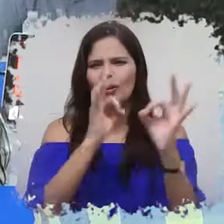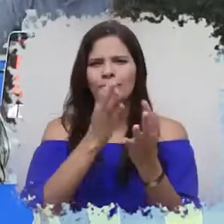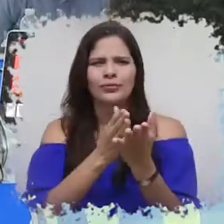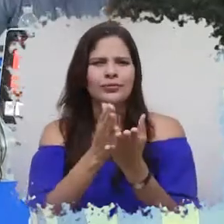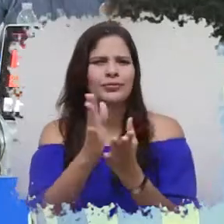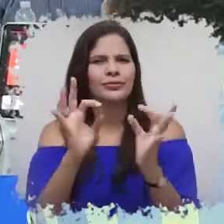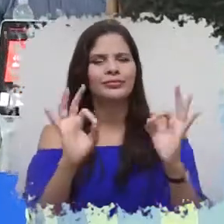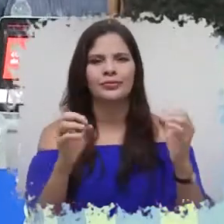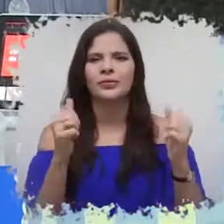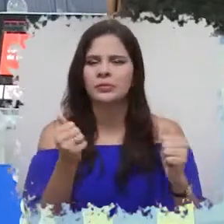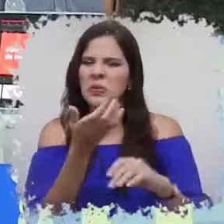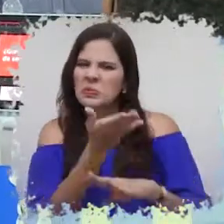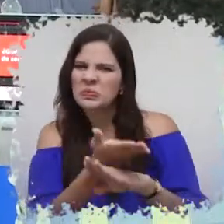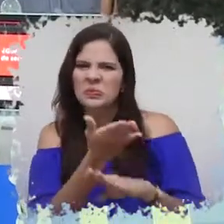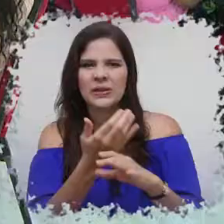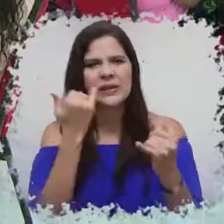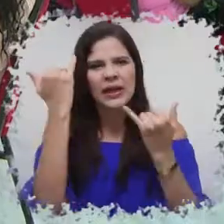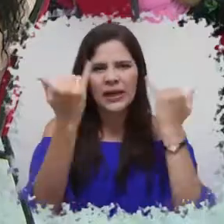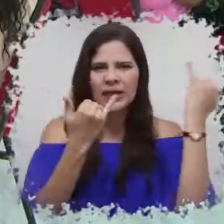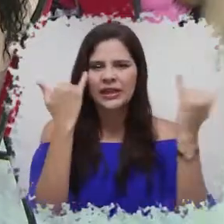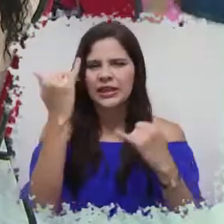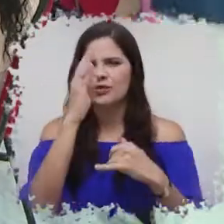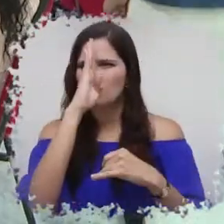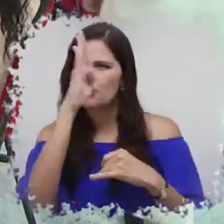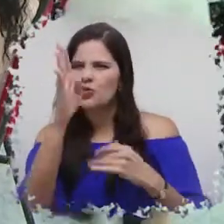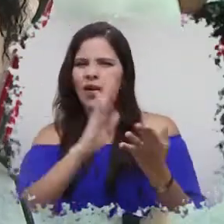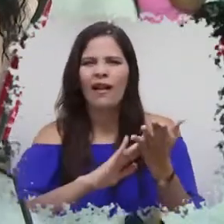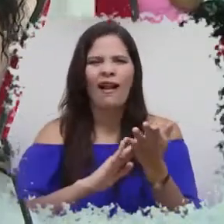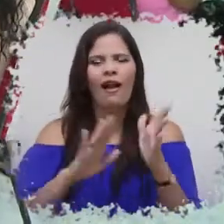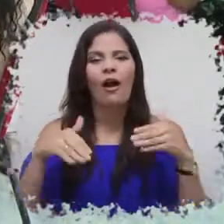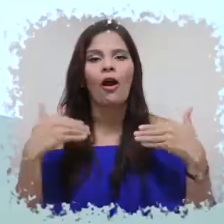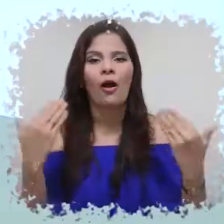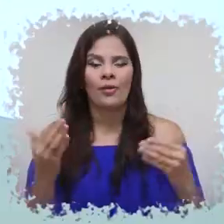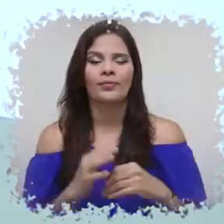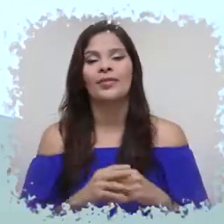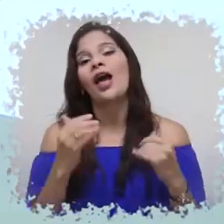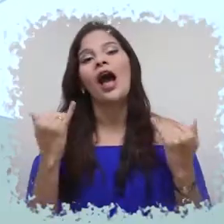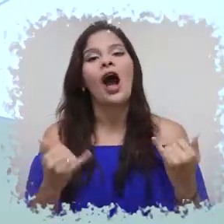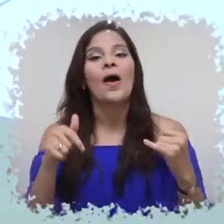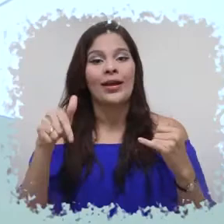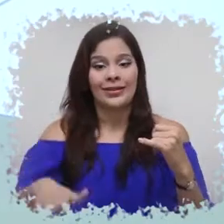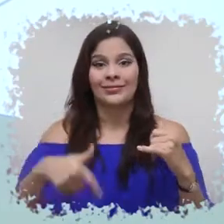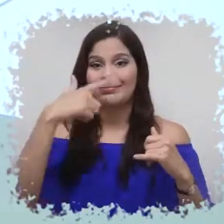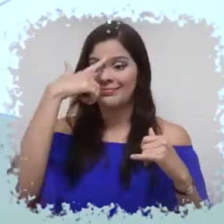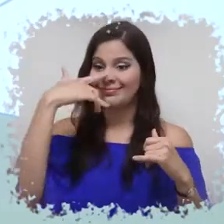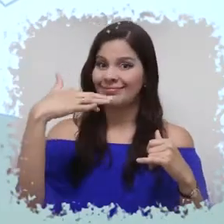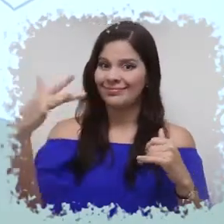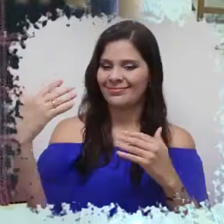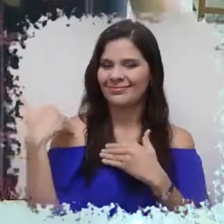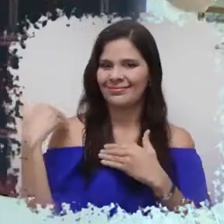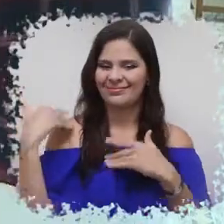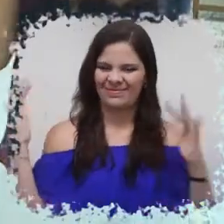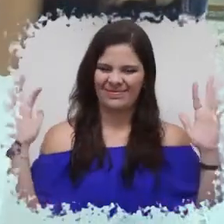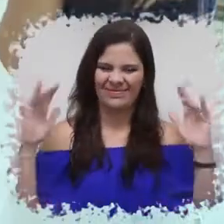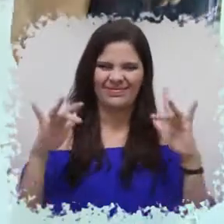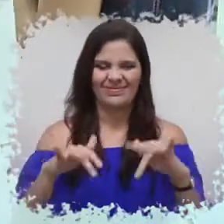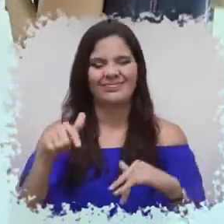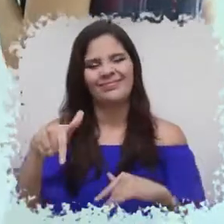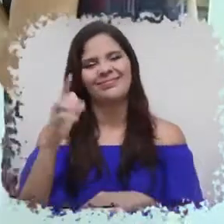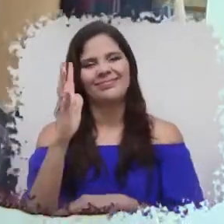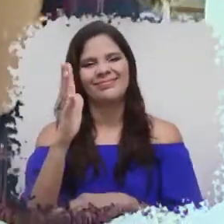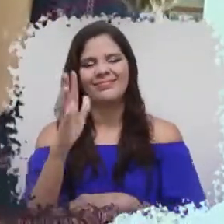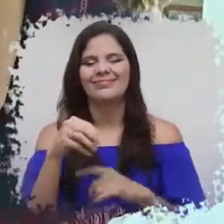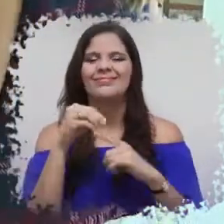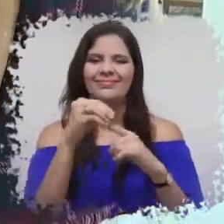recibiendo, transmitiendo y proponiendo nuevas visiones sobre este tema. En esta oportunidad, la capital del departamento fue el epicentro global de